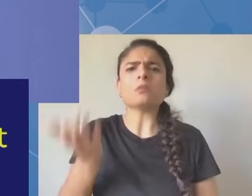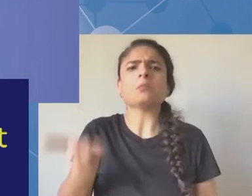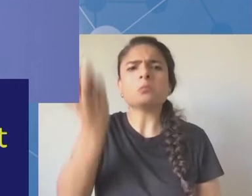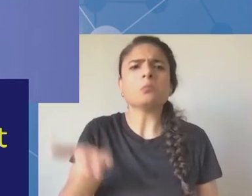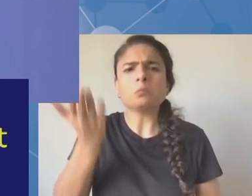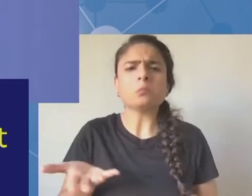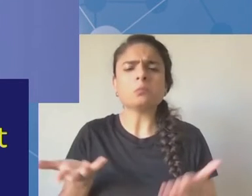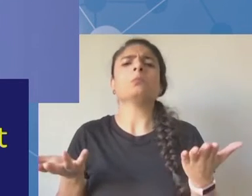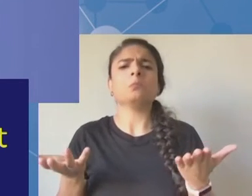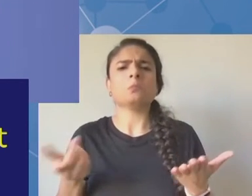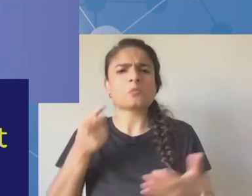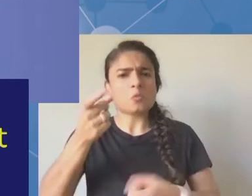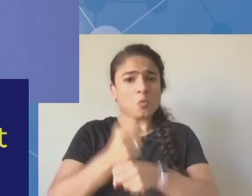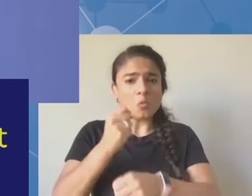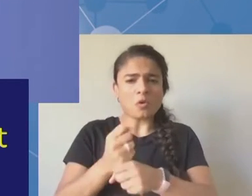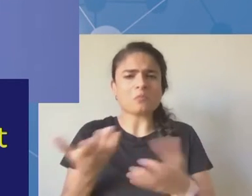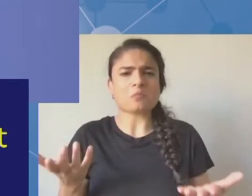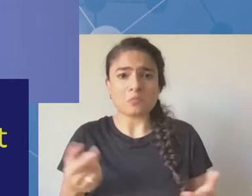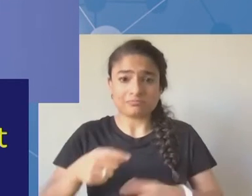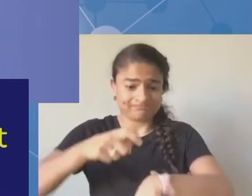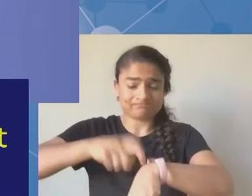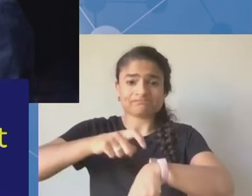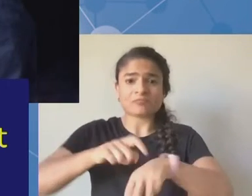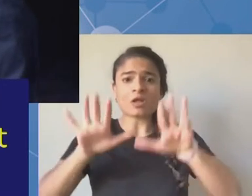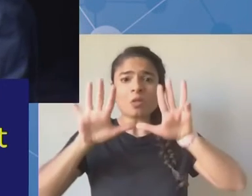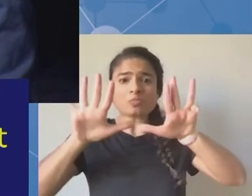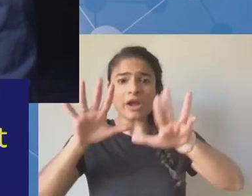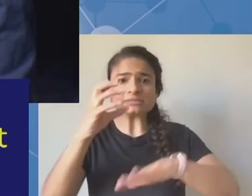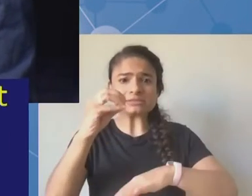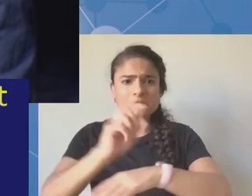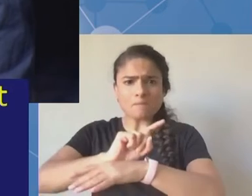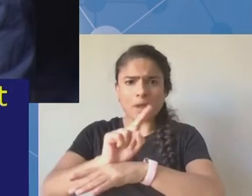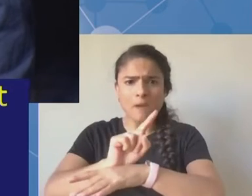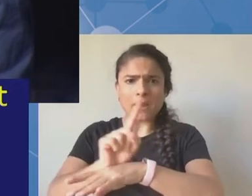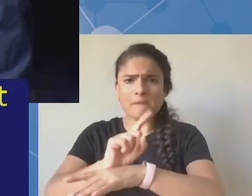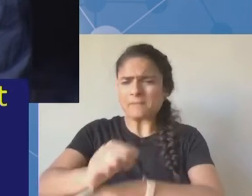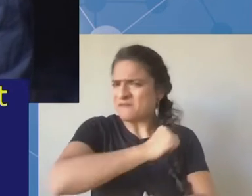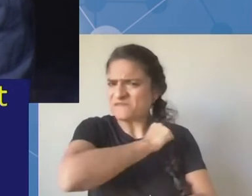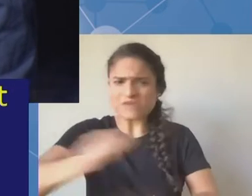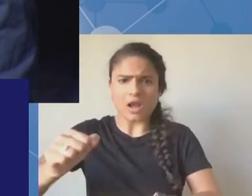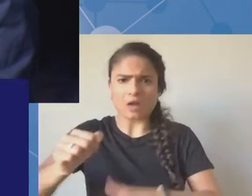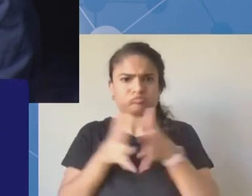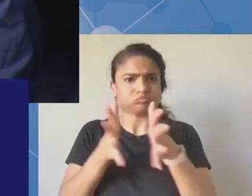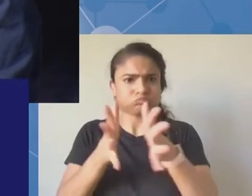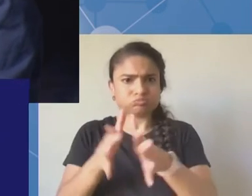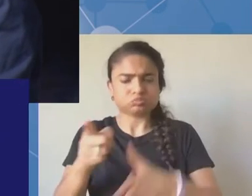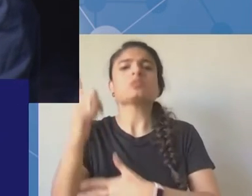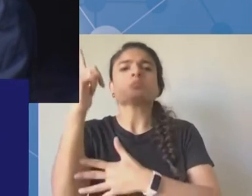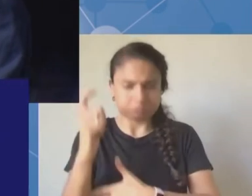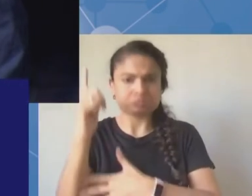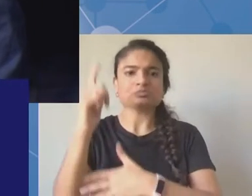un colectivo o un sector concreto. Vamos a tener un cronómetro en la pantalla. Dispone de